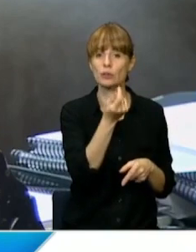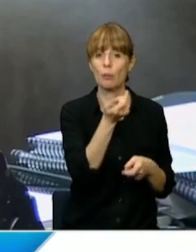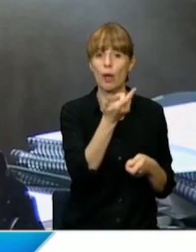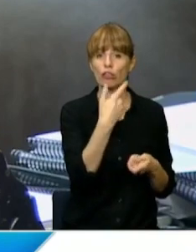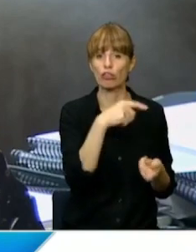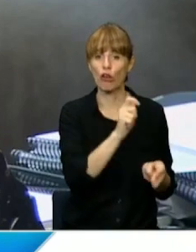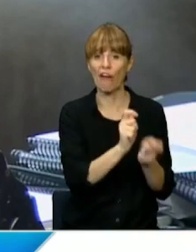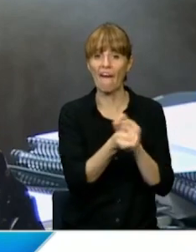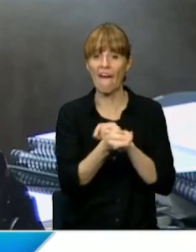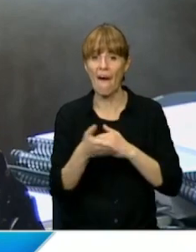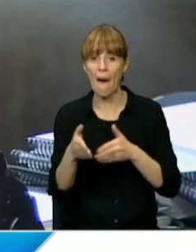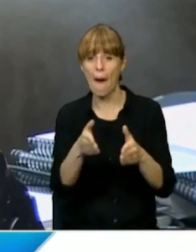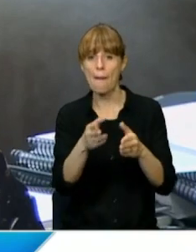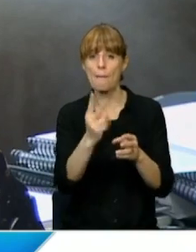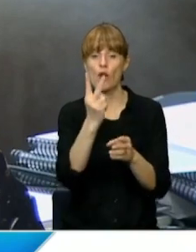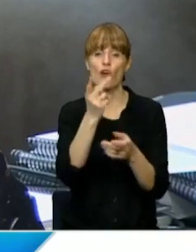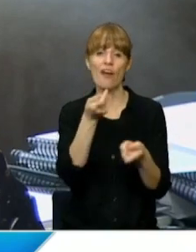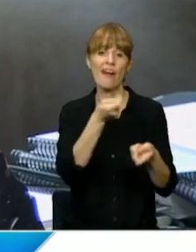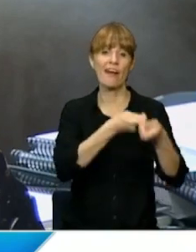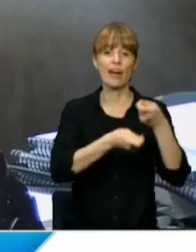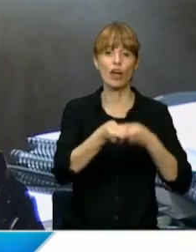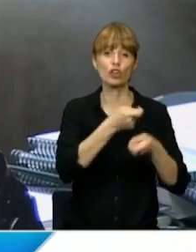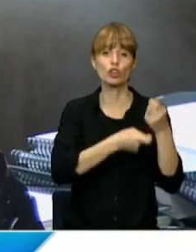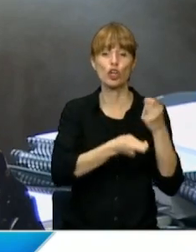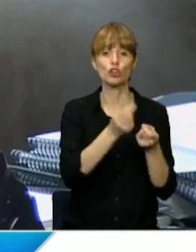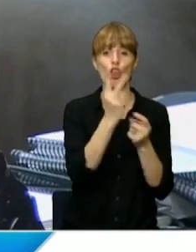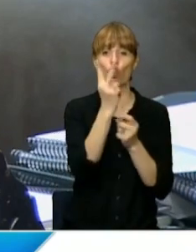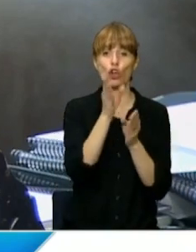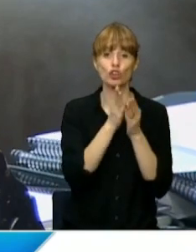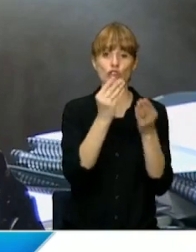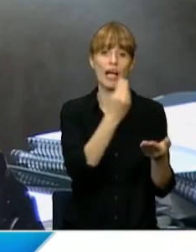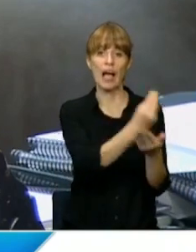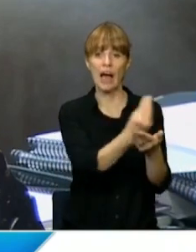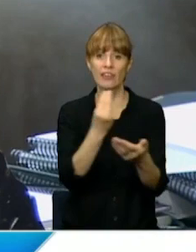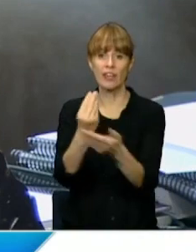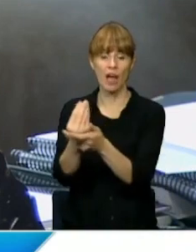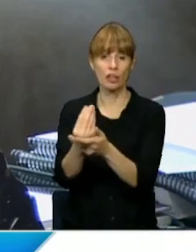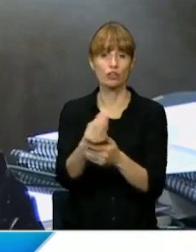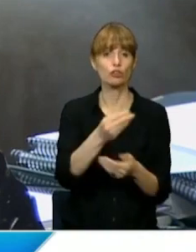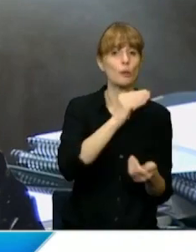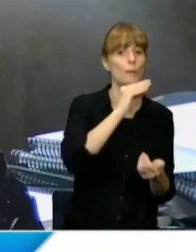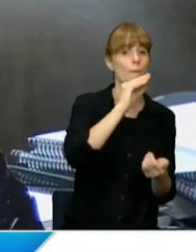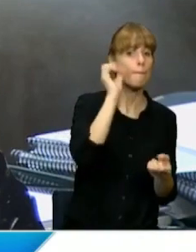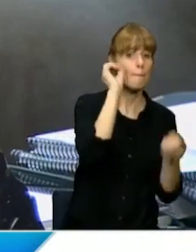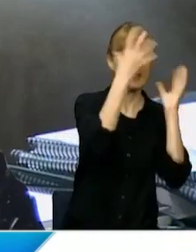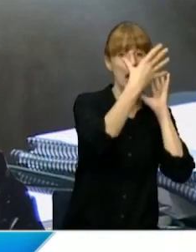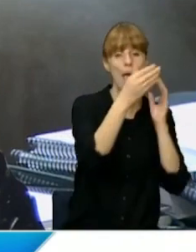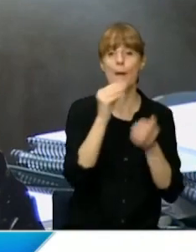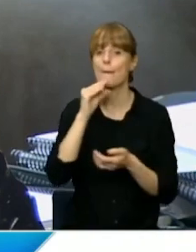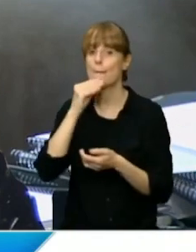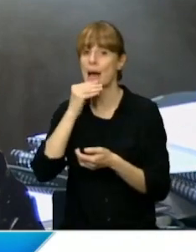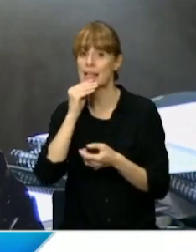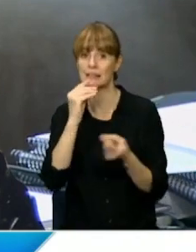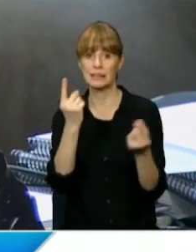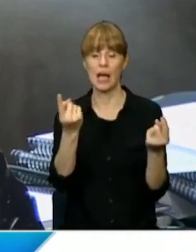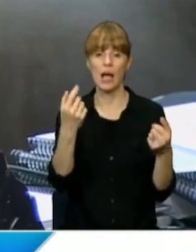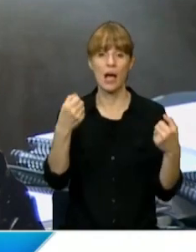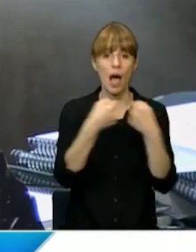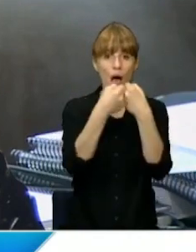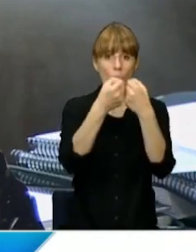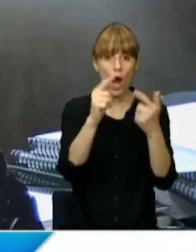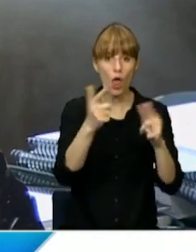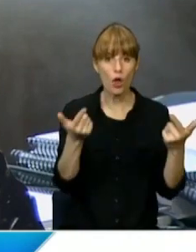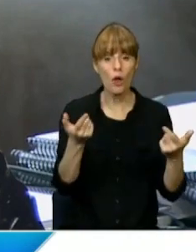una negociación de 2 candidatos, Milei y Massa, que llegan a un balotaje e hicieron un acuerdo. El acuerdo fue: no queremos